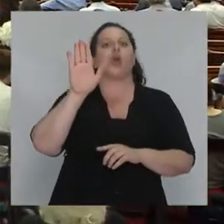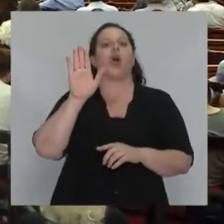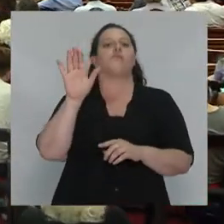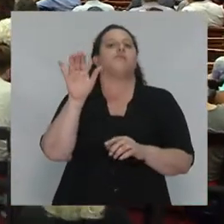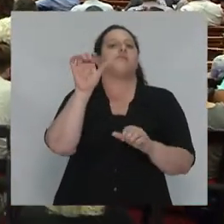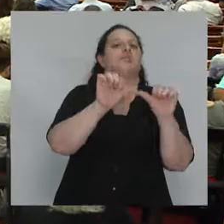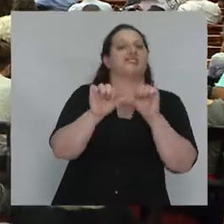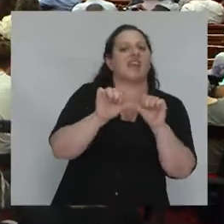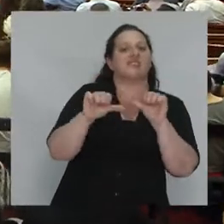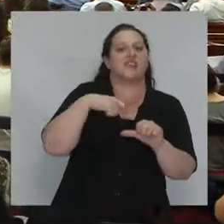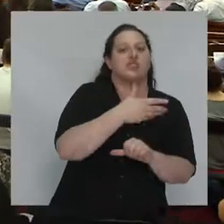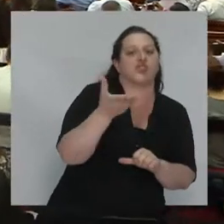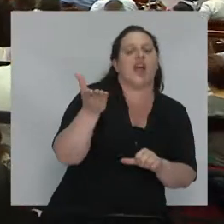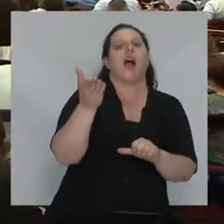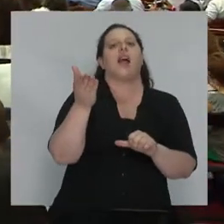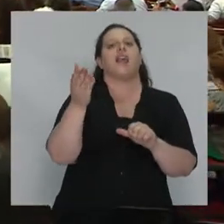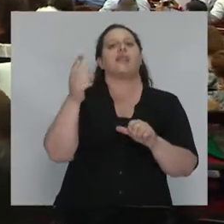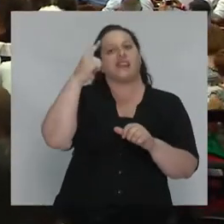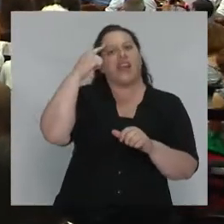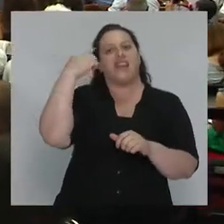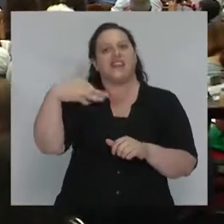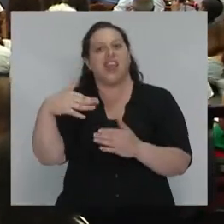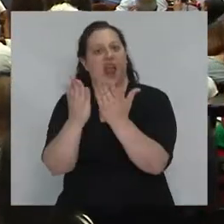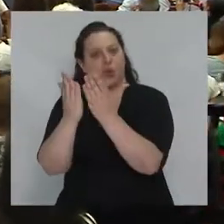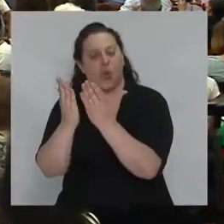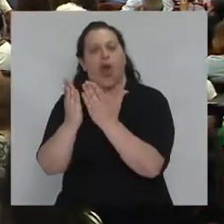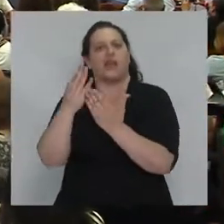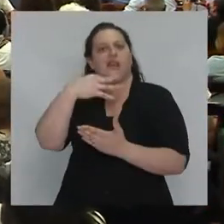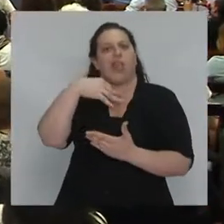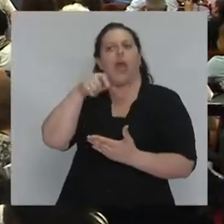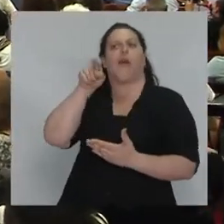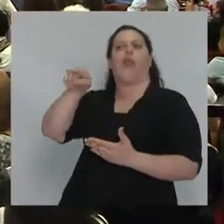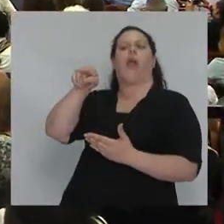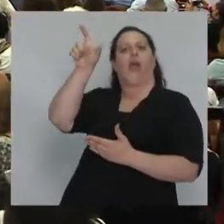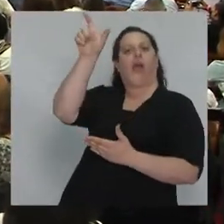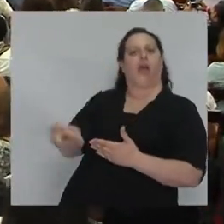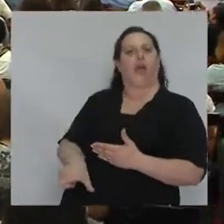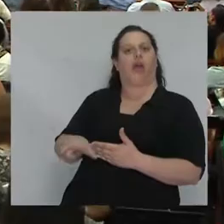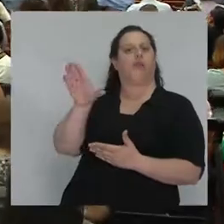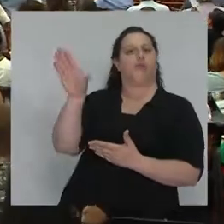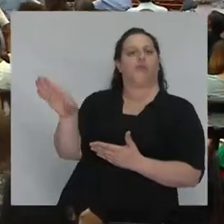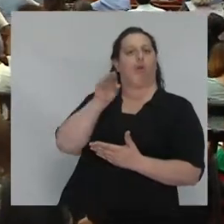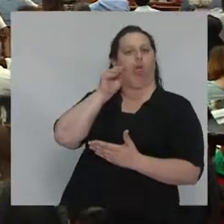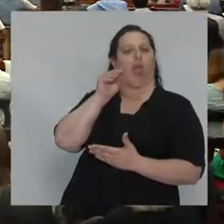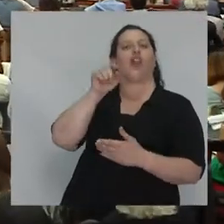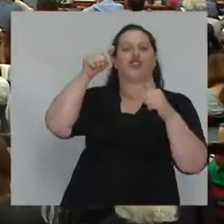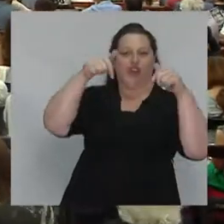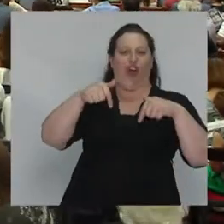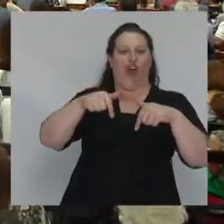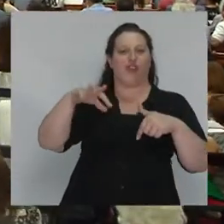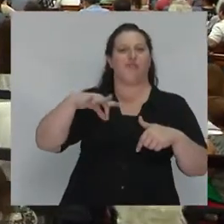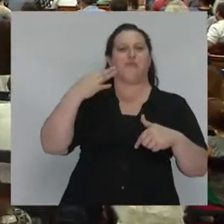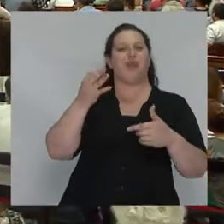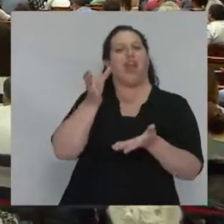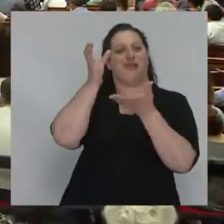las futuras generaciones de intelectuales, tienen que tratar de parecerse a personas como las que estamos premiando durante